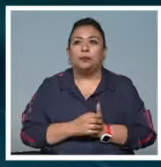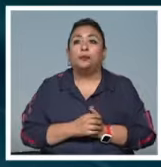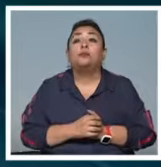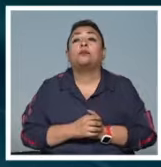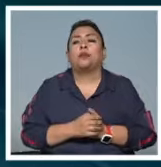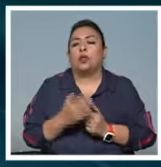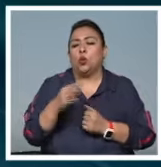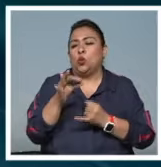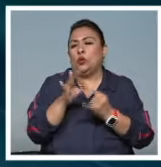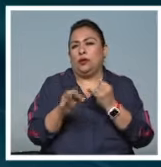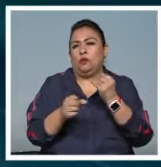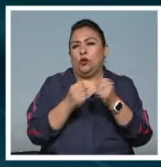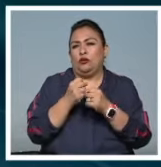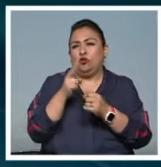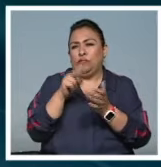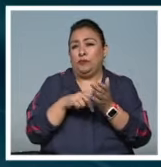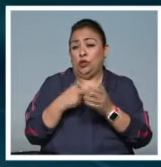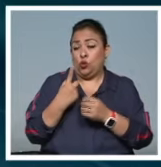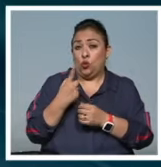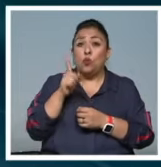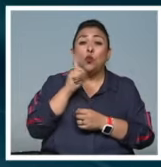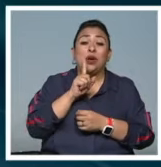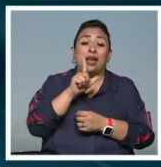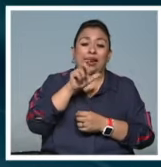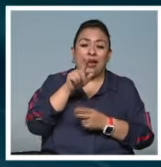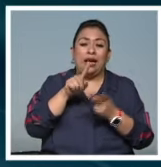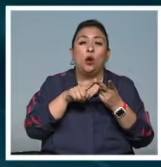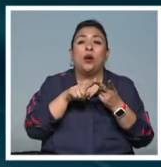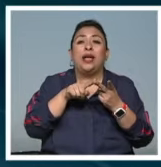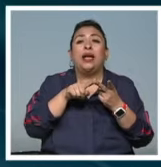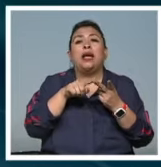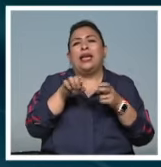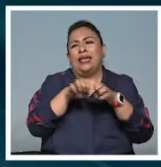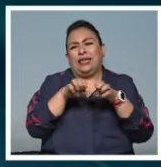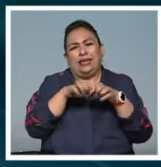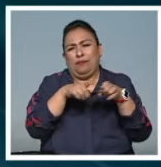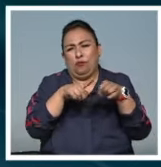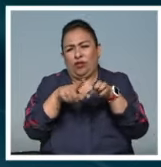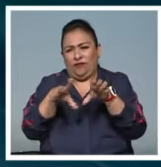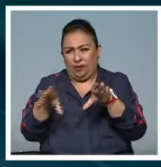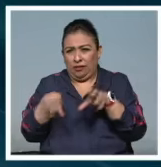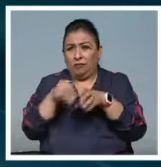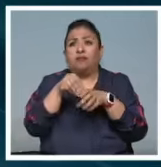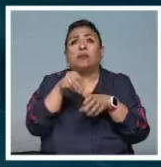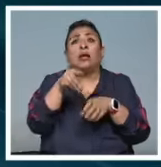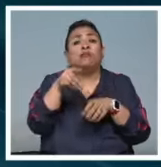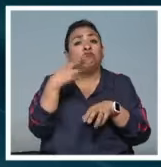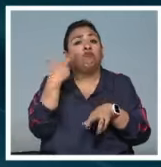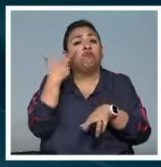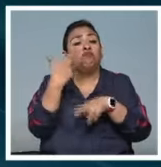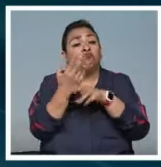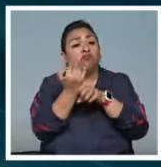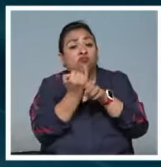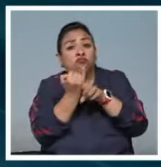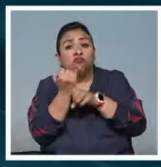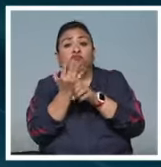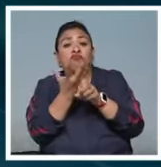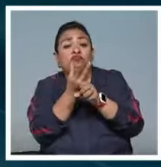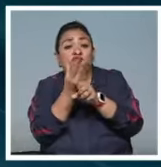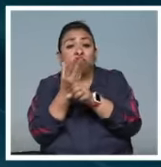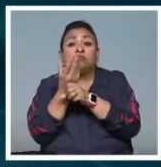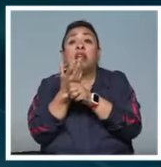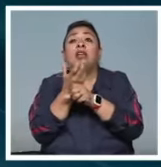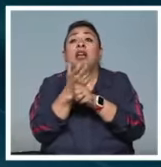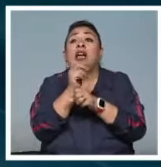A finales de 2001, Laura Filló y Nadal y un equipo multidisciplinario se dieron a la tarea de estudiar y restaurar